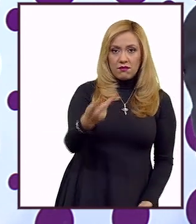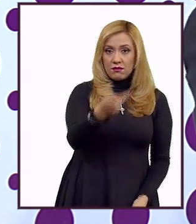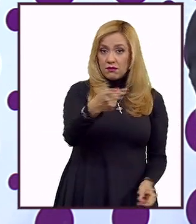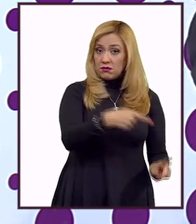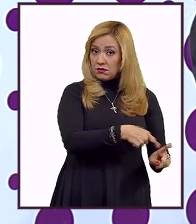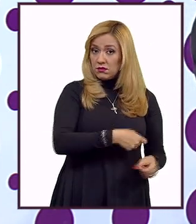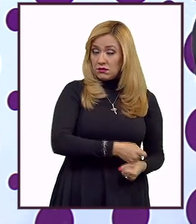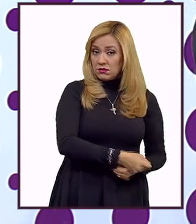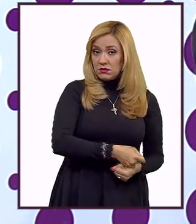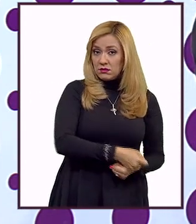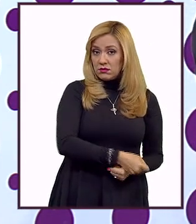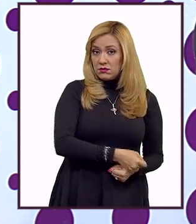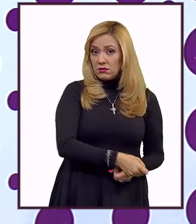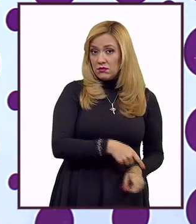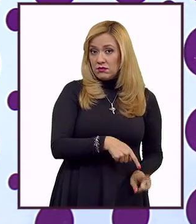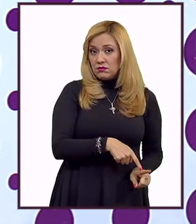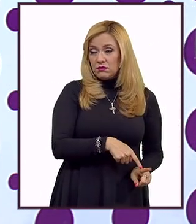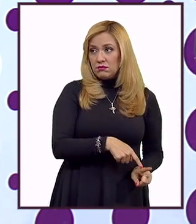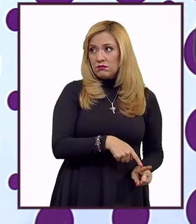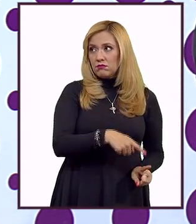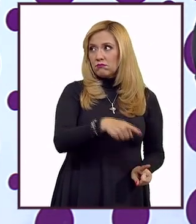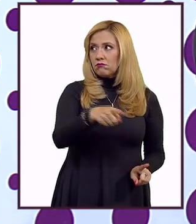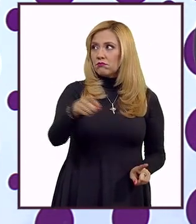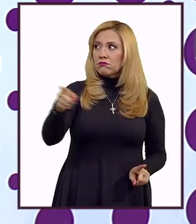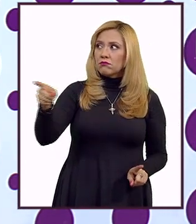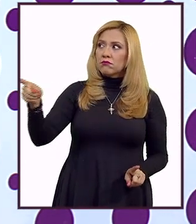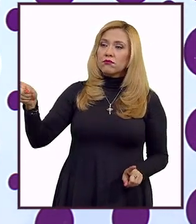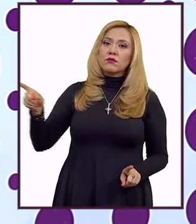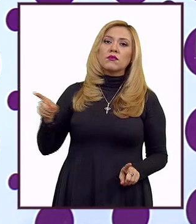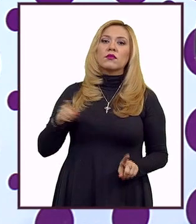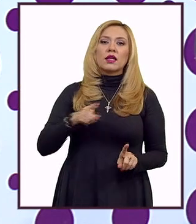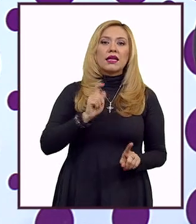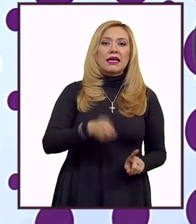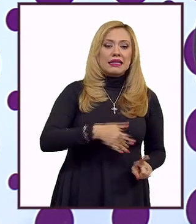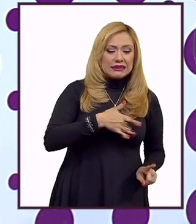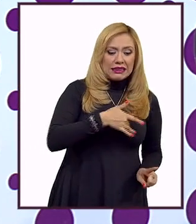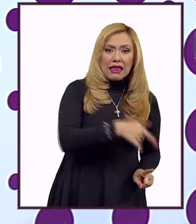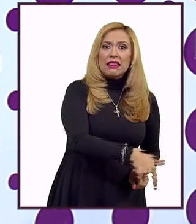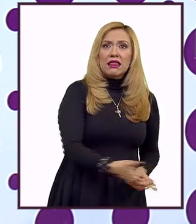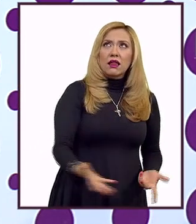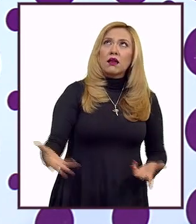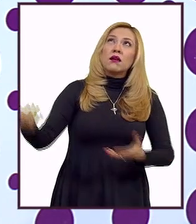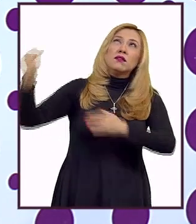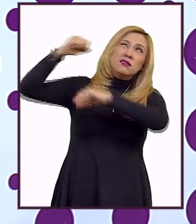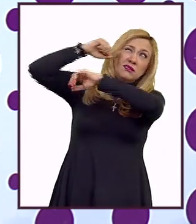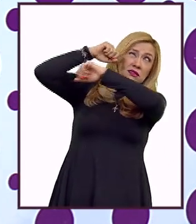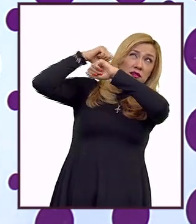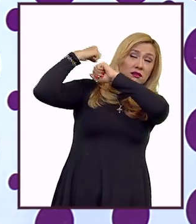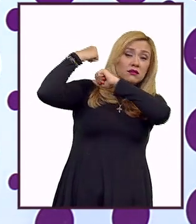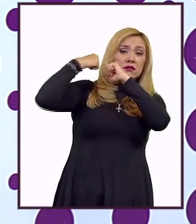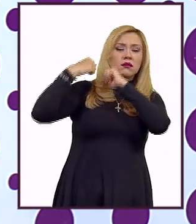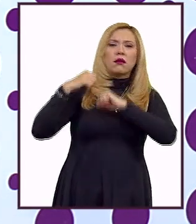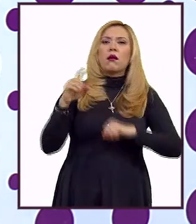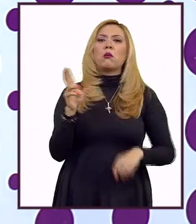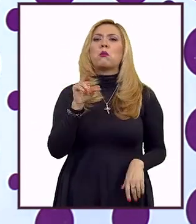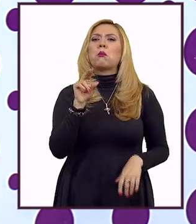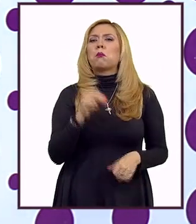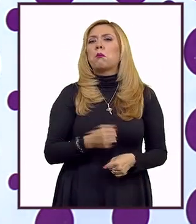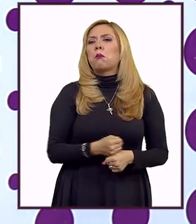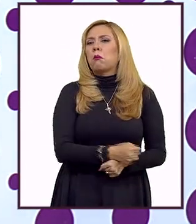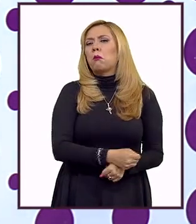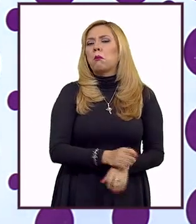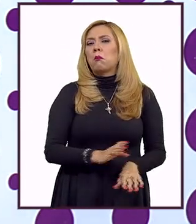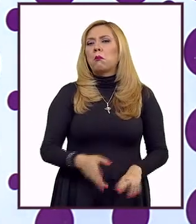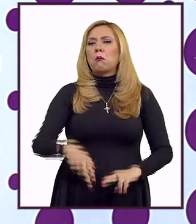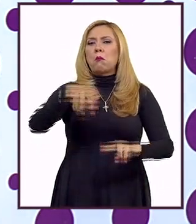tema importante ahí y es cómo siente la víctima el acto también. Porque muchas personas dicen, no es tortura, simplemente